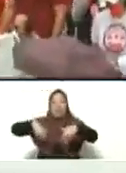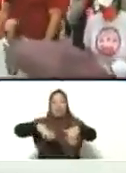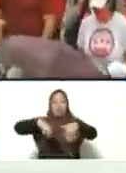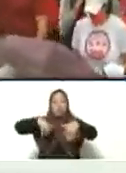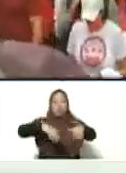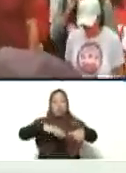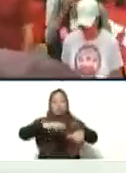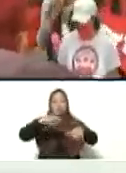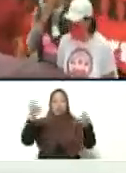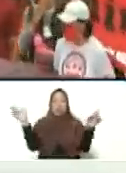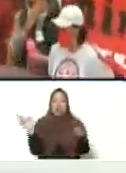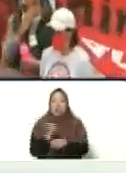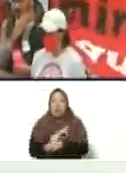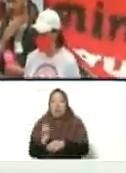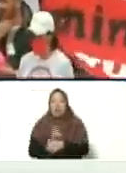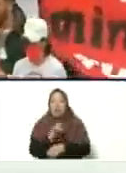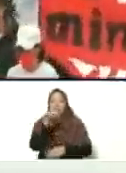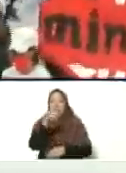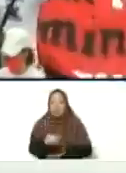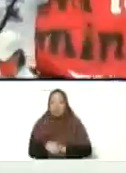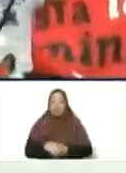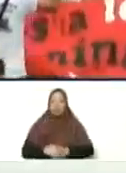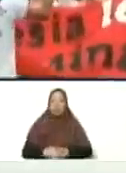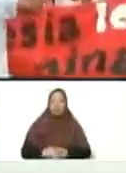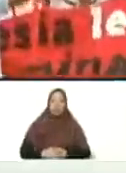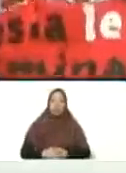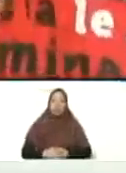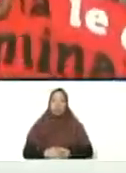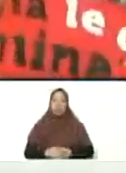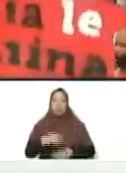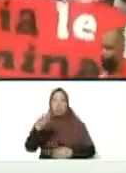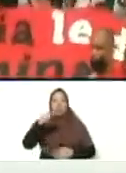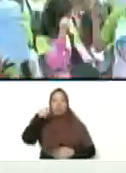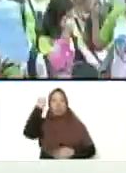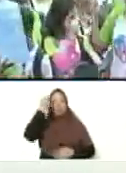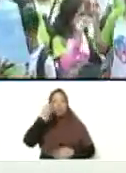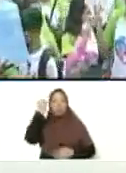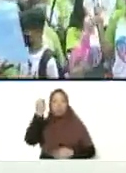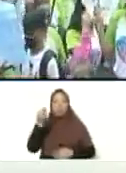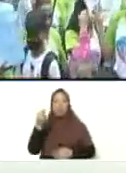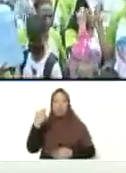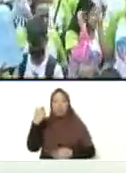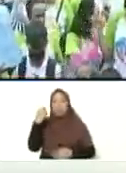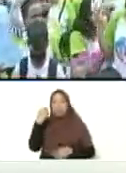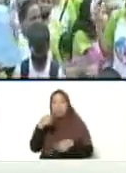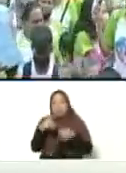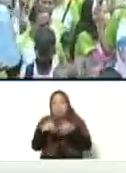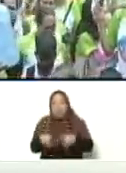llegaron muy rápido aquí yo pensé que se iban a expandir